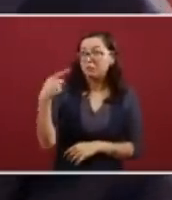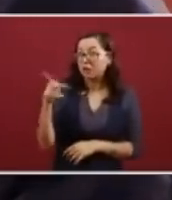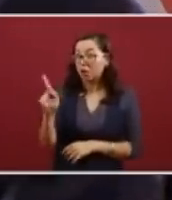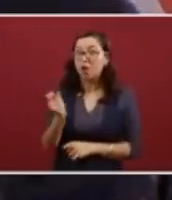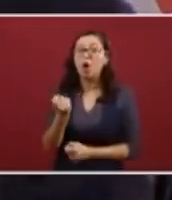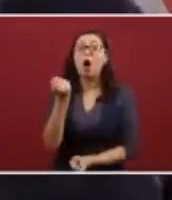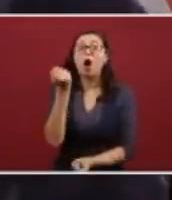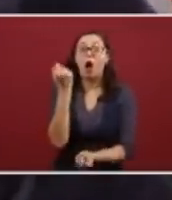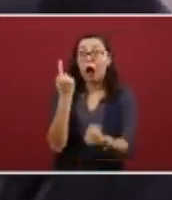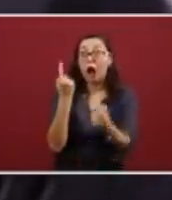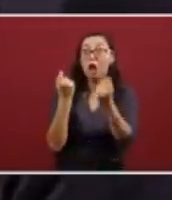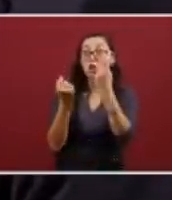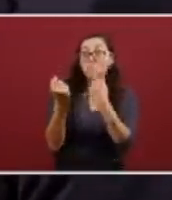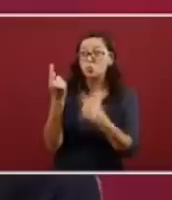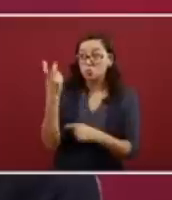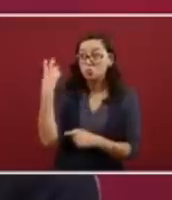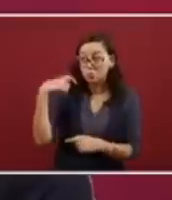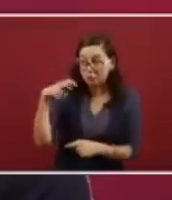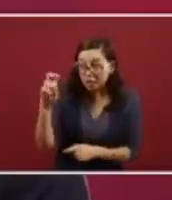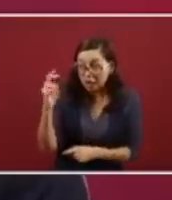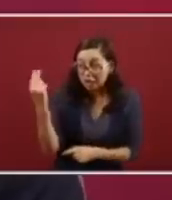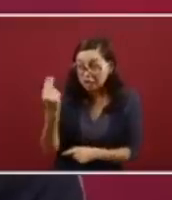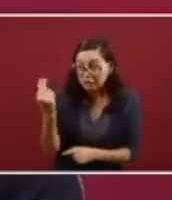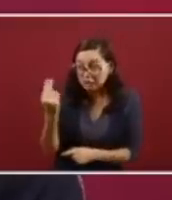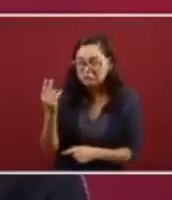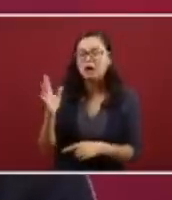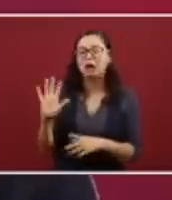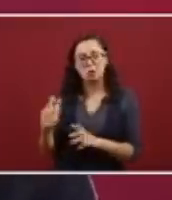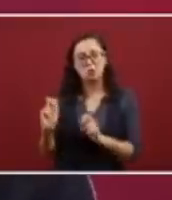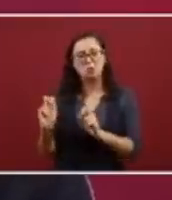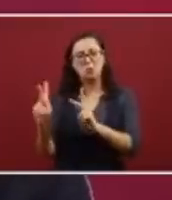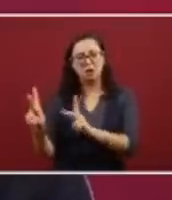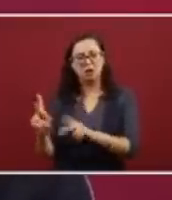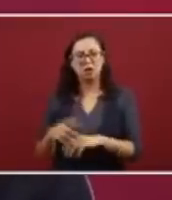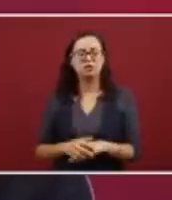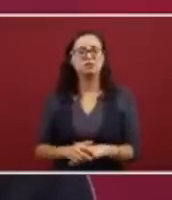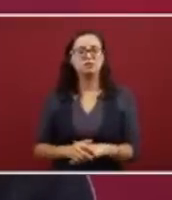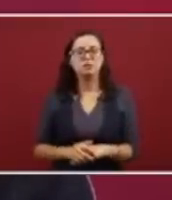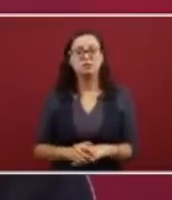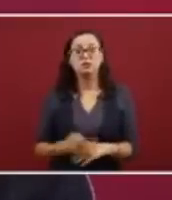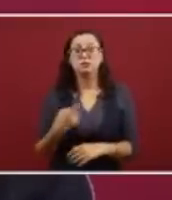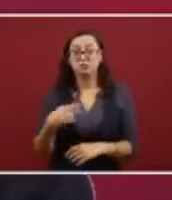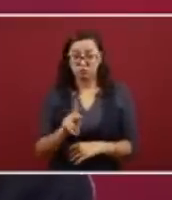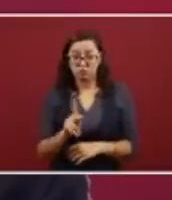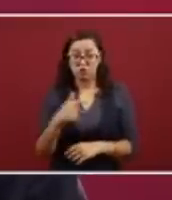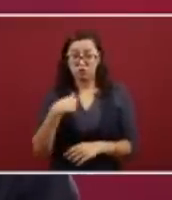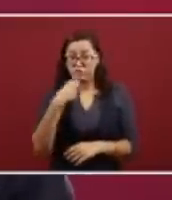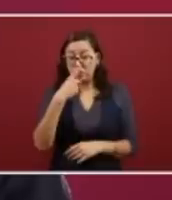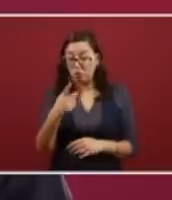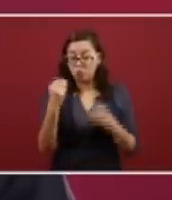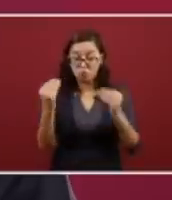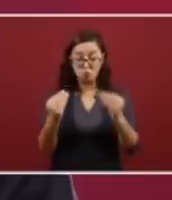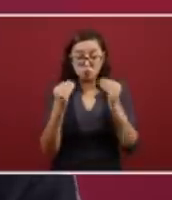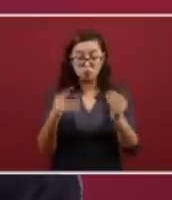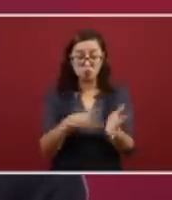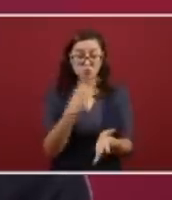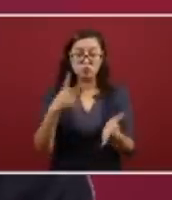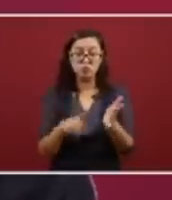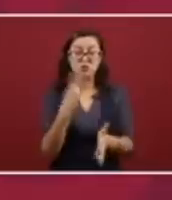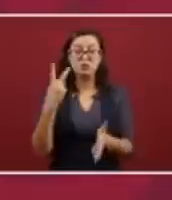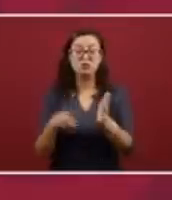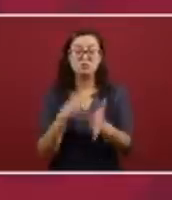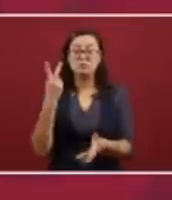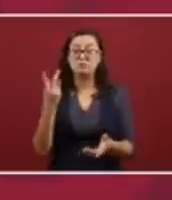cuando él habló de multitudes no soy exagerando como hasta ahora como